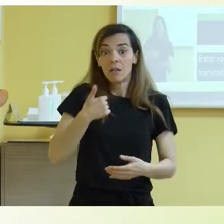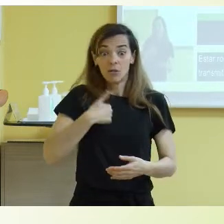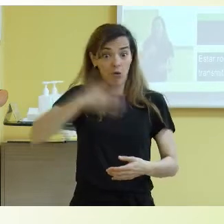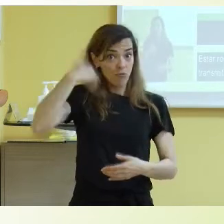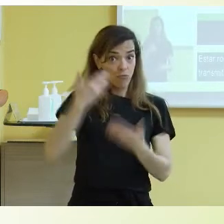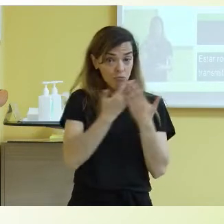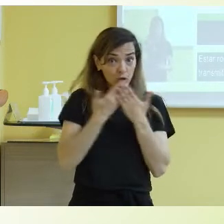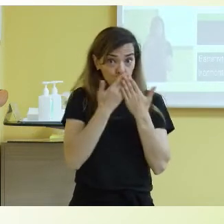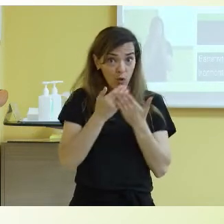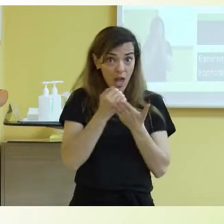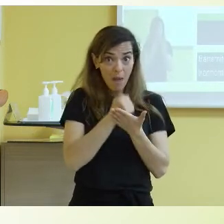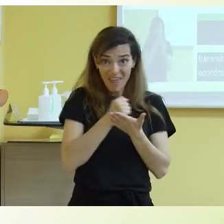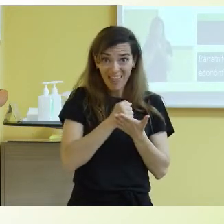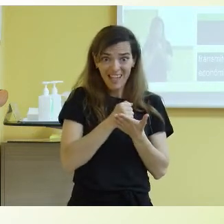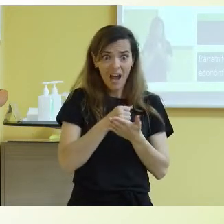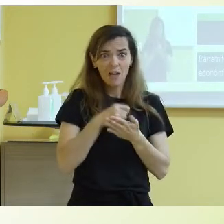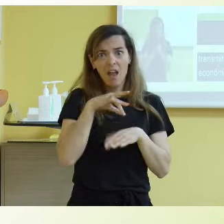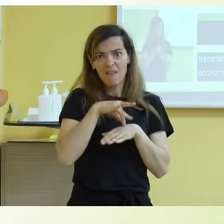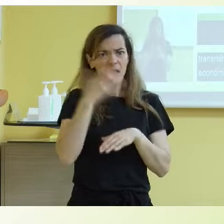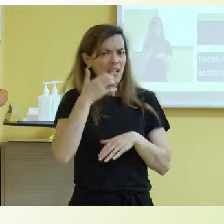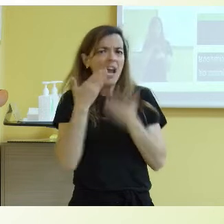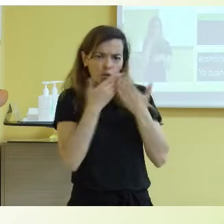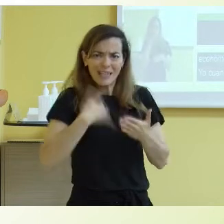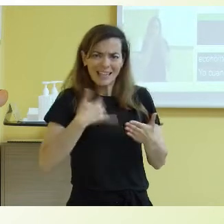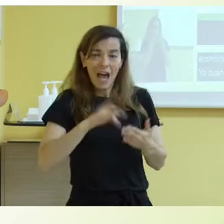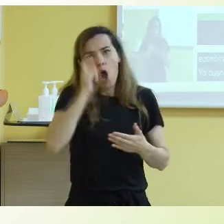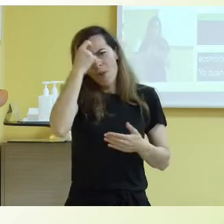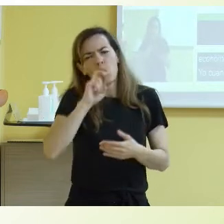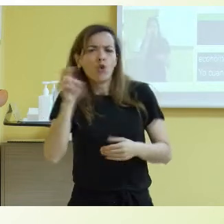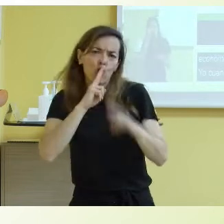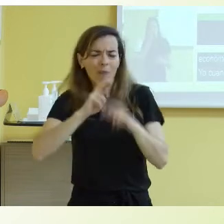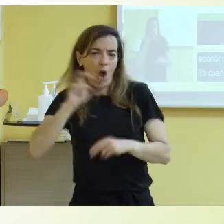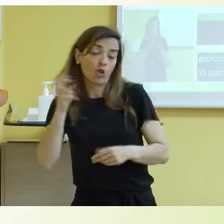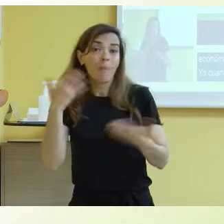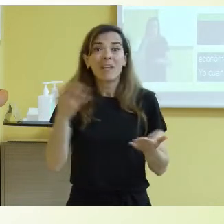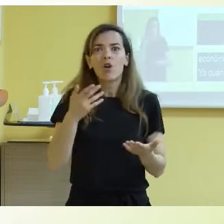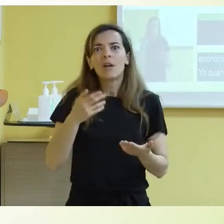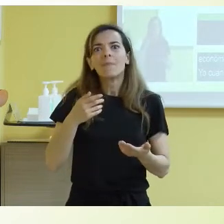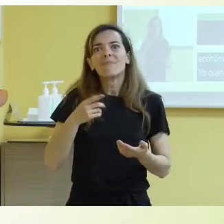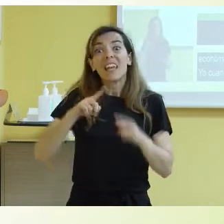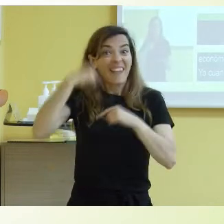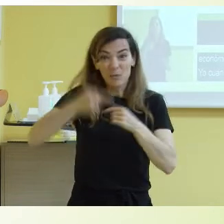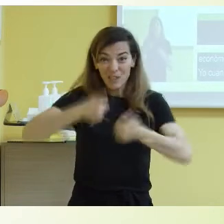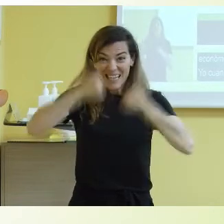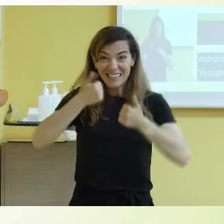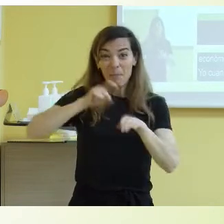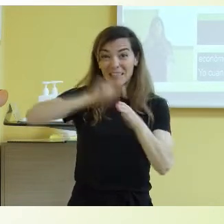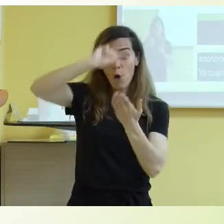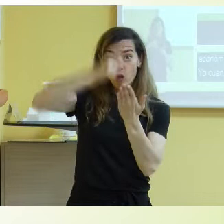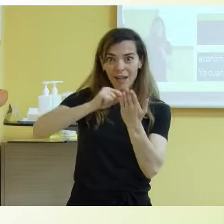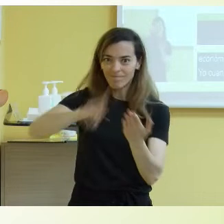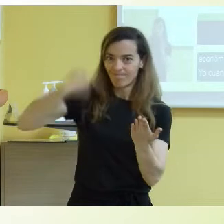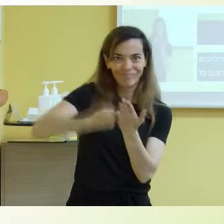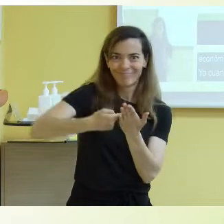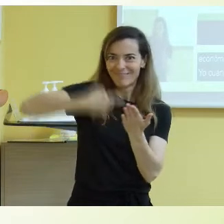ya se estudiaban enfermedades raras, no bajo esta terminología, pero se estudiaban las enfermedades que además luego siempre caían en los exámenes tipo test y nos volvían locos porque